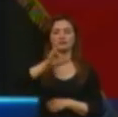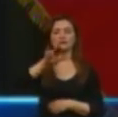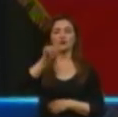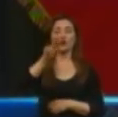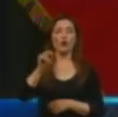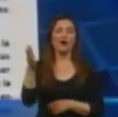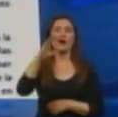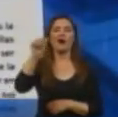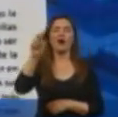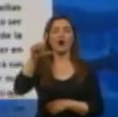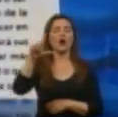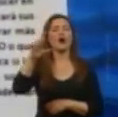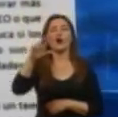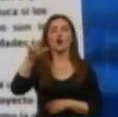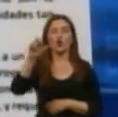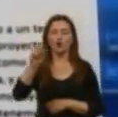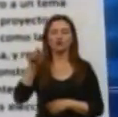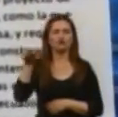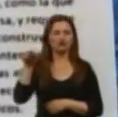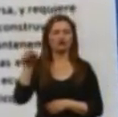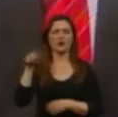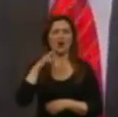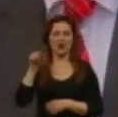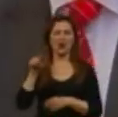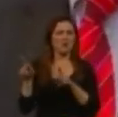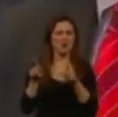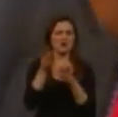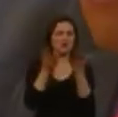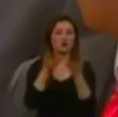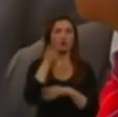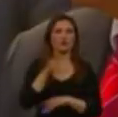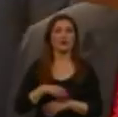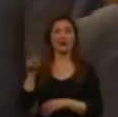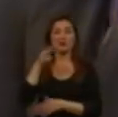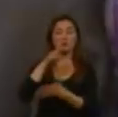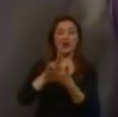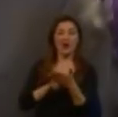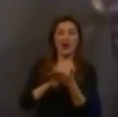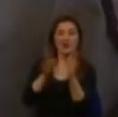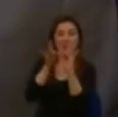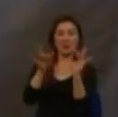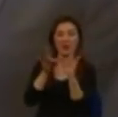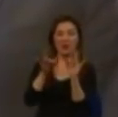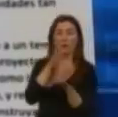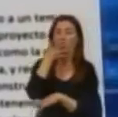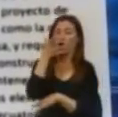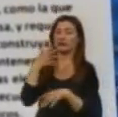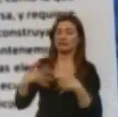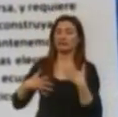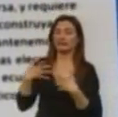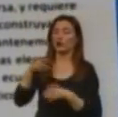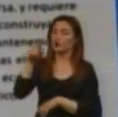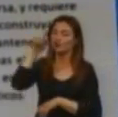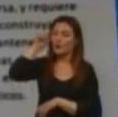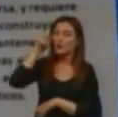servicio público. Montúfar hizo pública una carta en la que, visiblemente molesto, increpa a Guillermo Lasso. Le